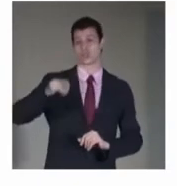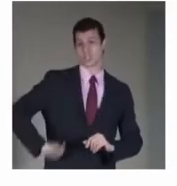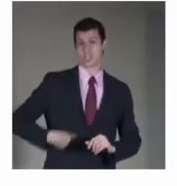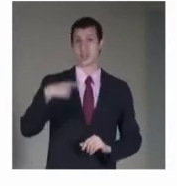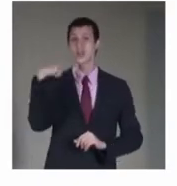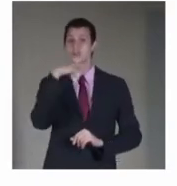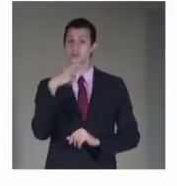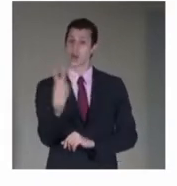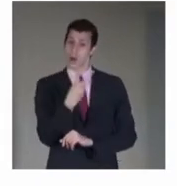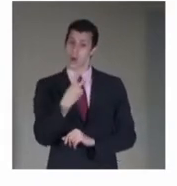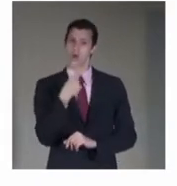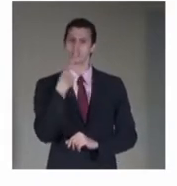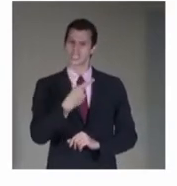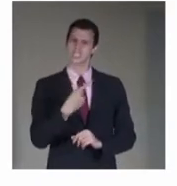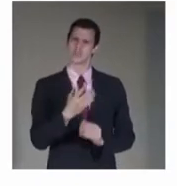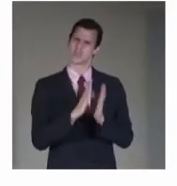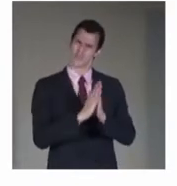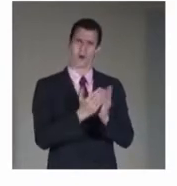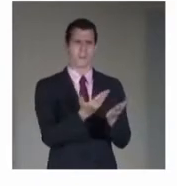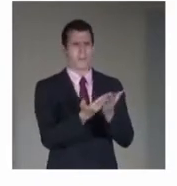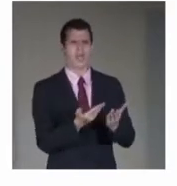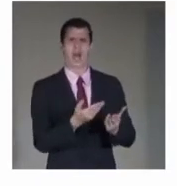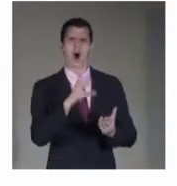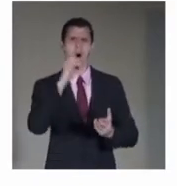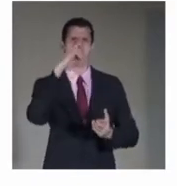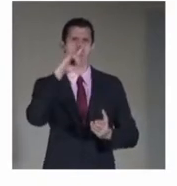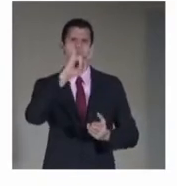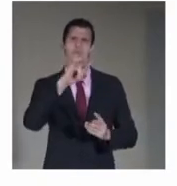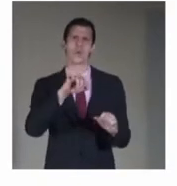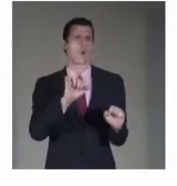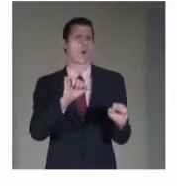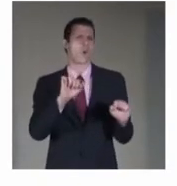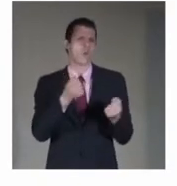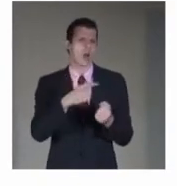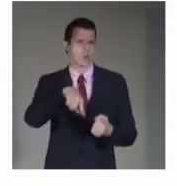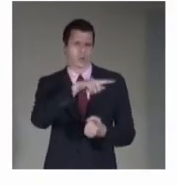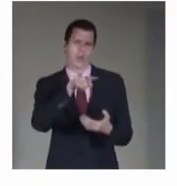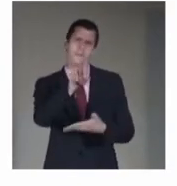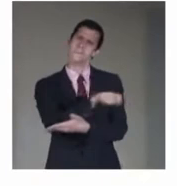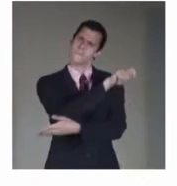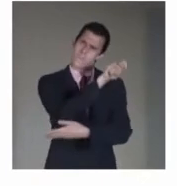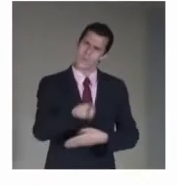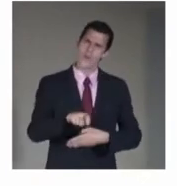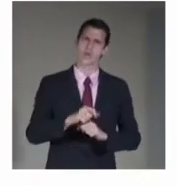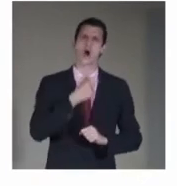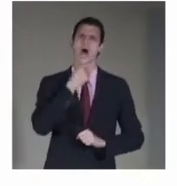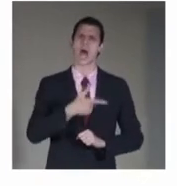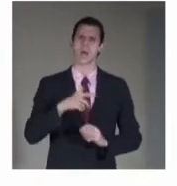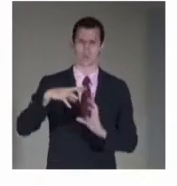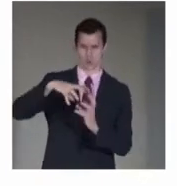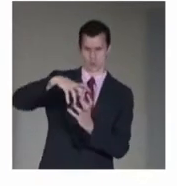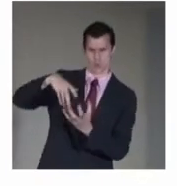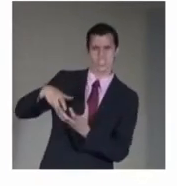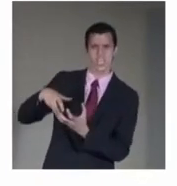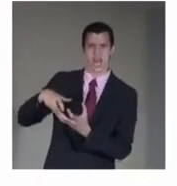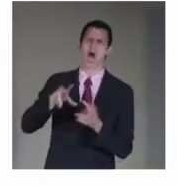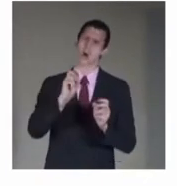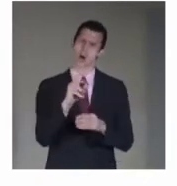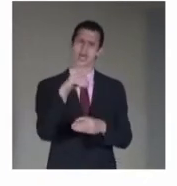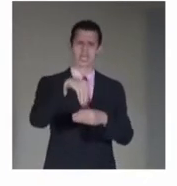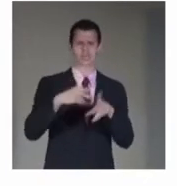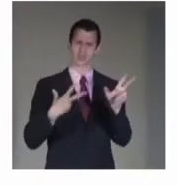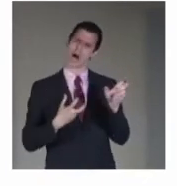tratado de la onu legalmente vinculante o sea que obligue que prohíba las armas espaciales un acuerdo que el